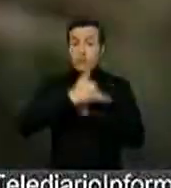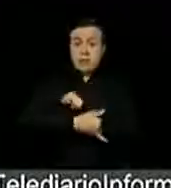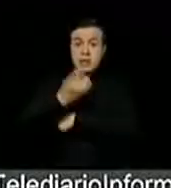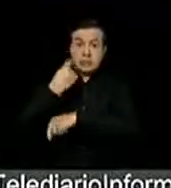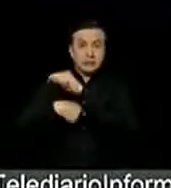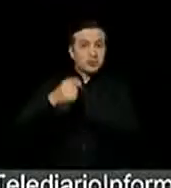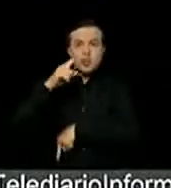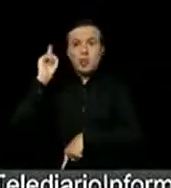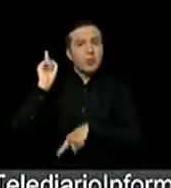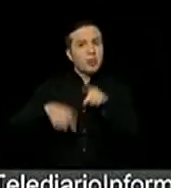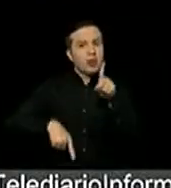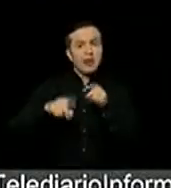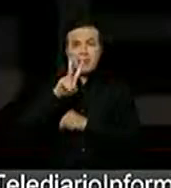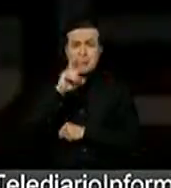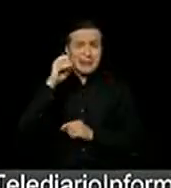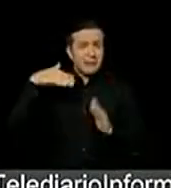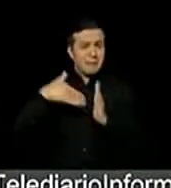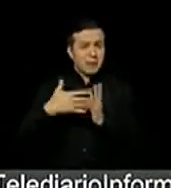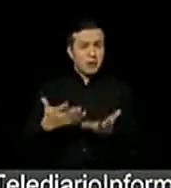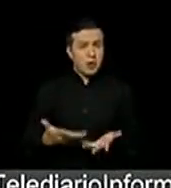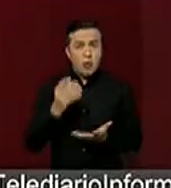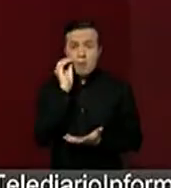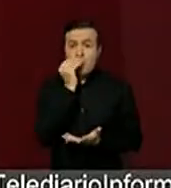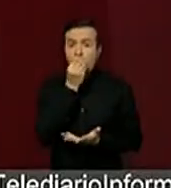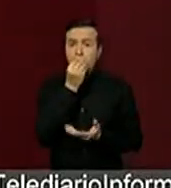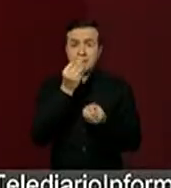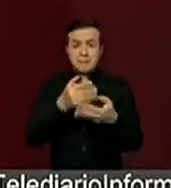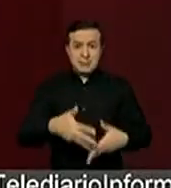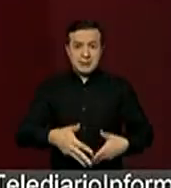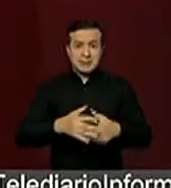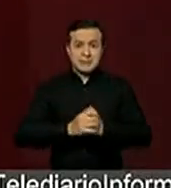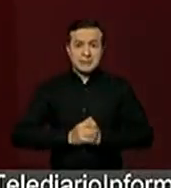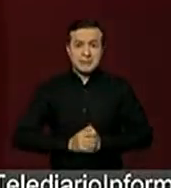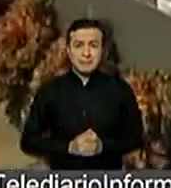de 20.000 toneladas de flores.